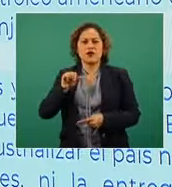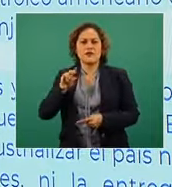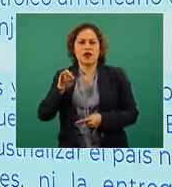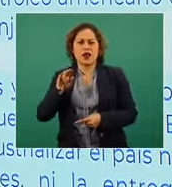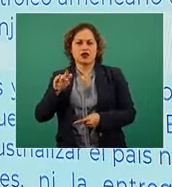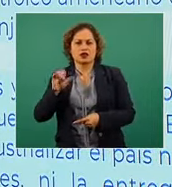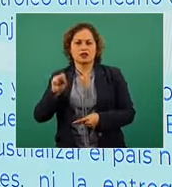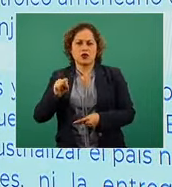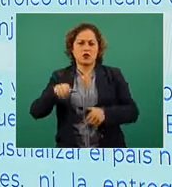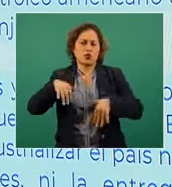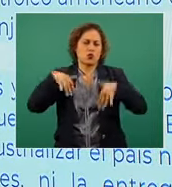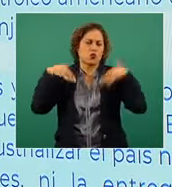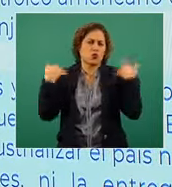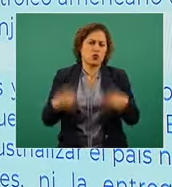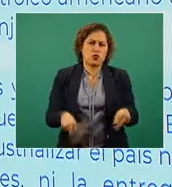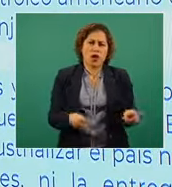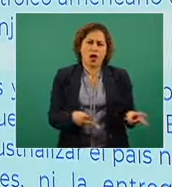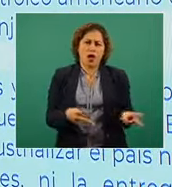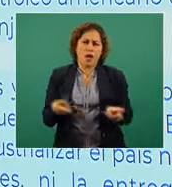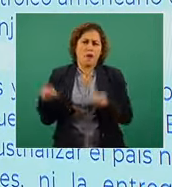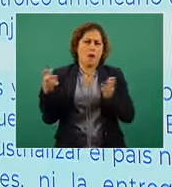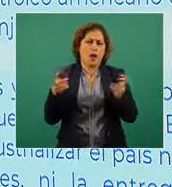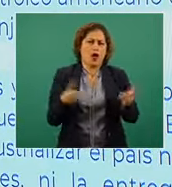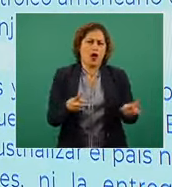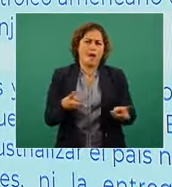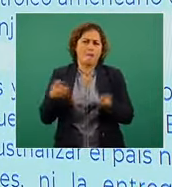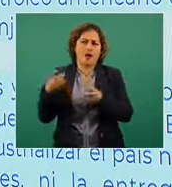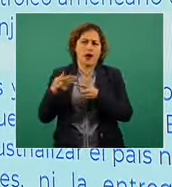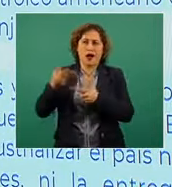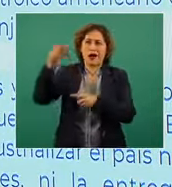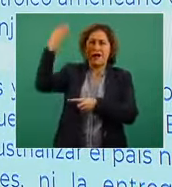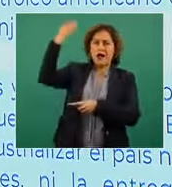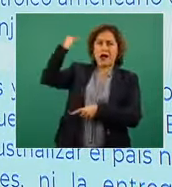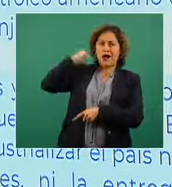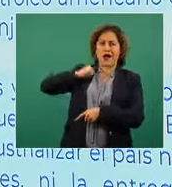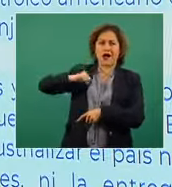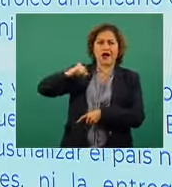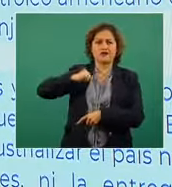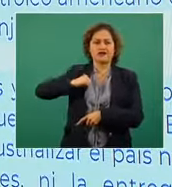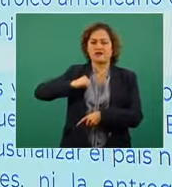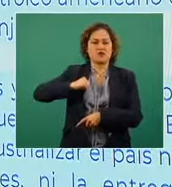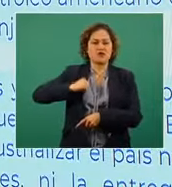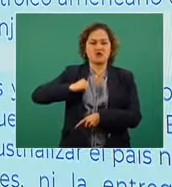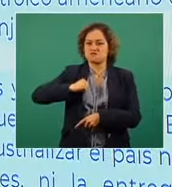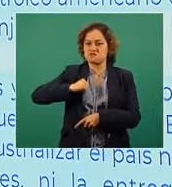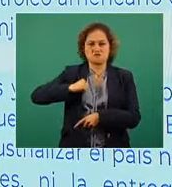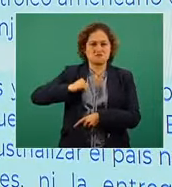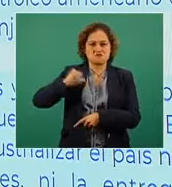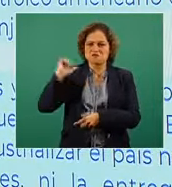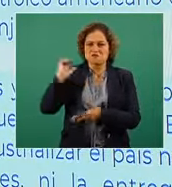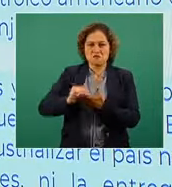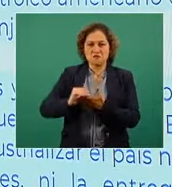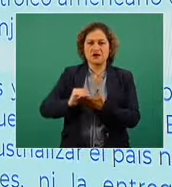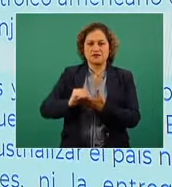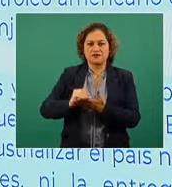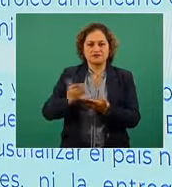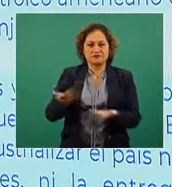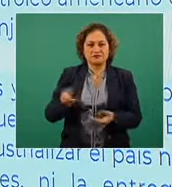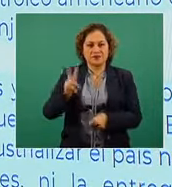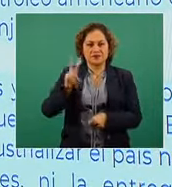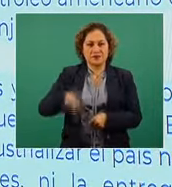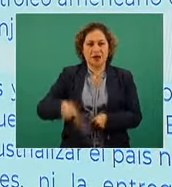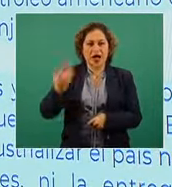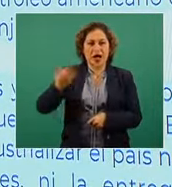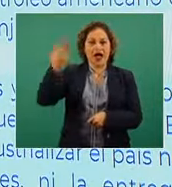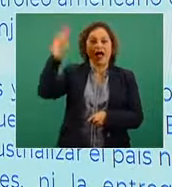hecho. Ni siquiera se puede comparar con el saqueo que hubo durante los tres